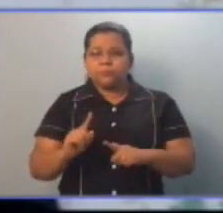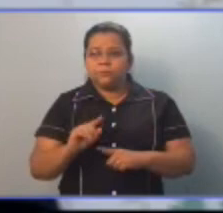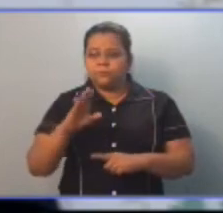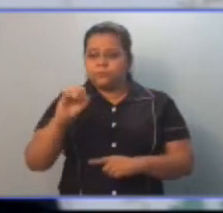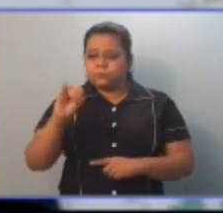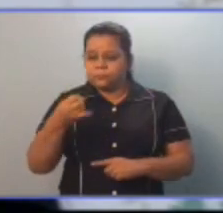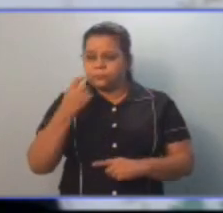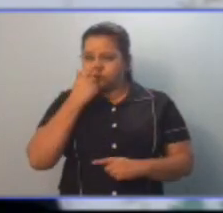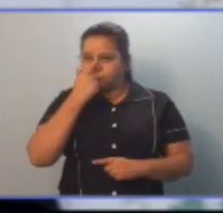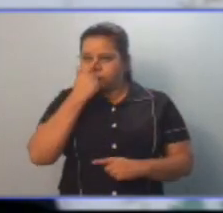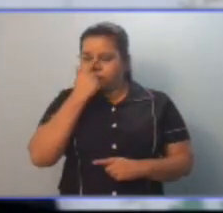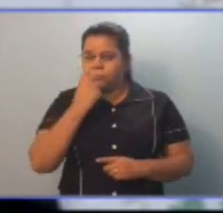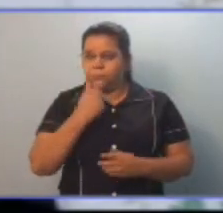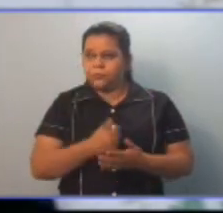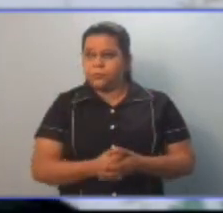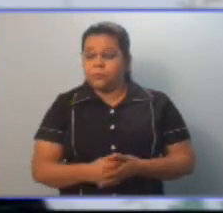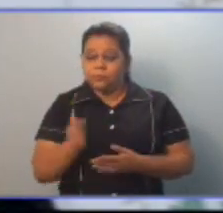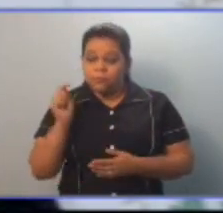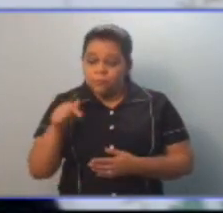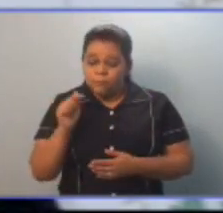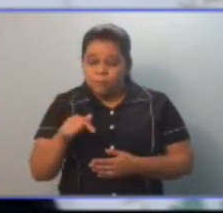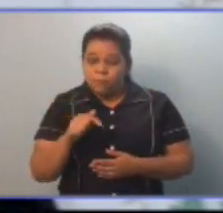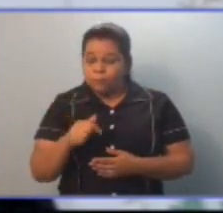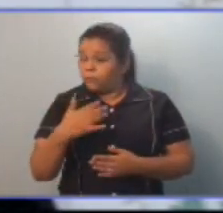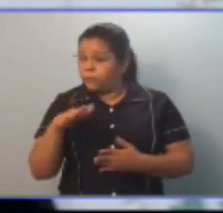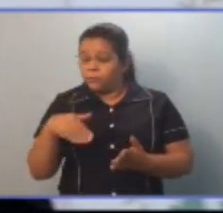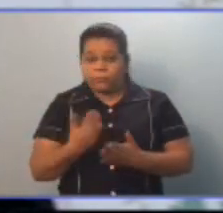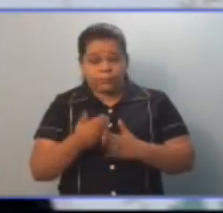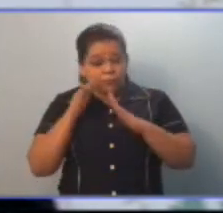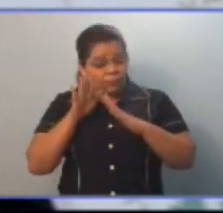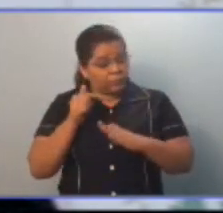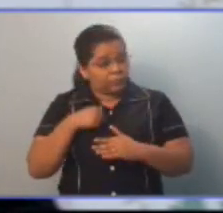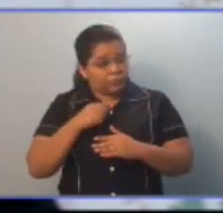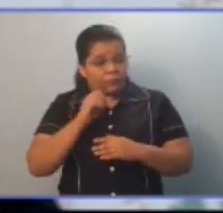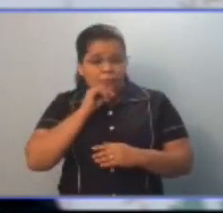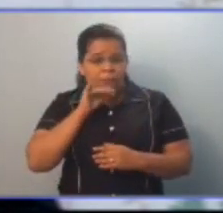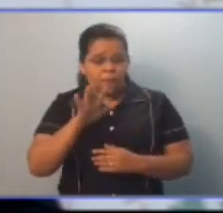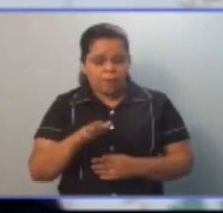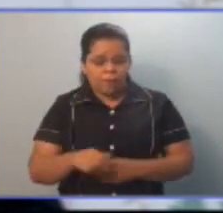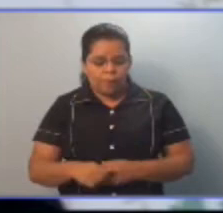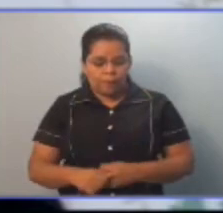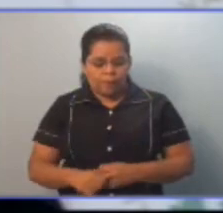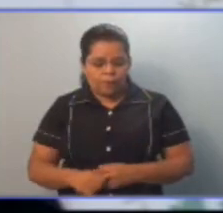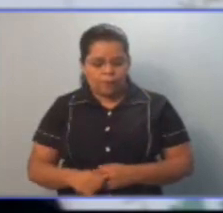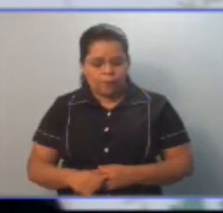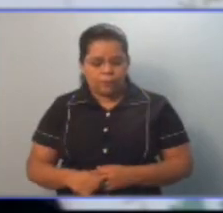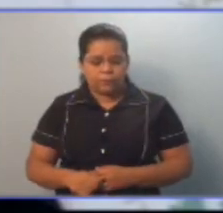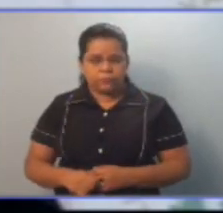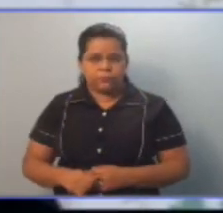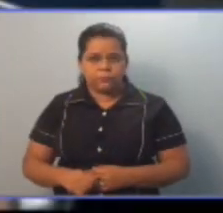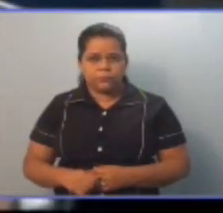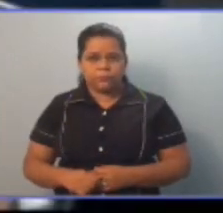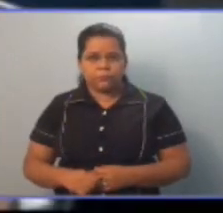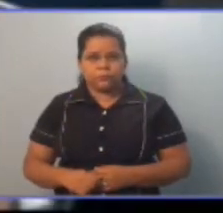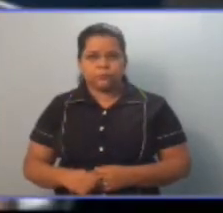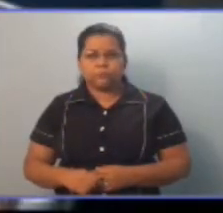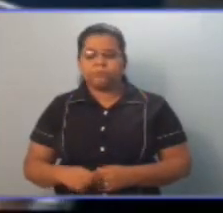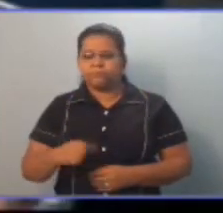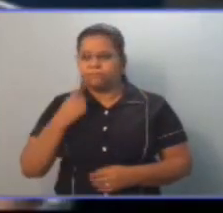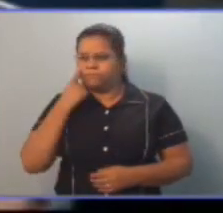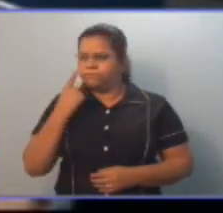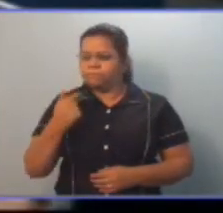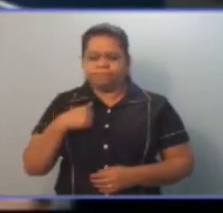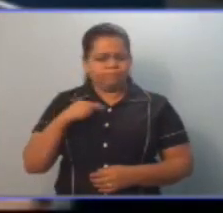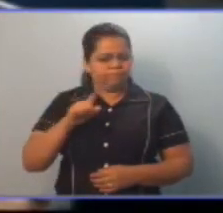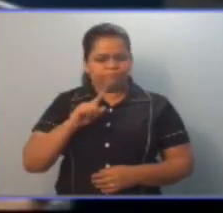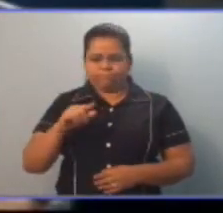Constitucional. Es por eso, con el debido respeto, que le doy esa respuesta. Bueno, mire, no me doy por satisfecho, me parece